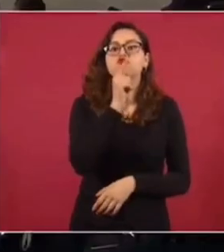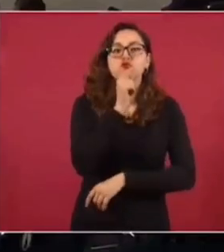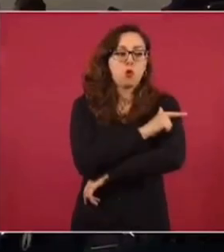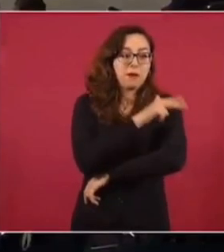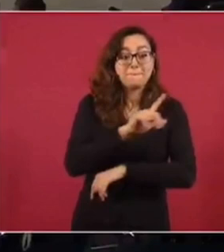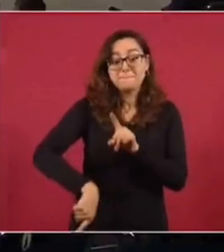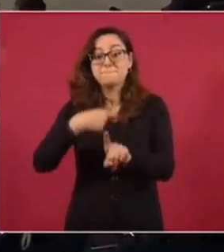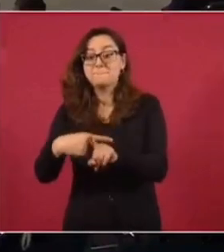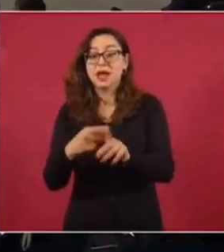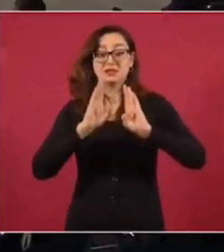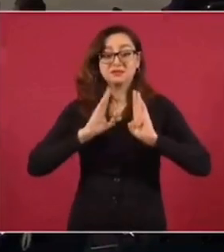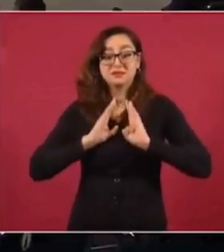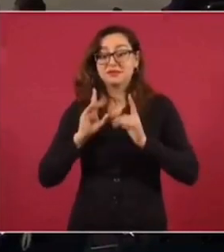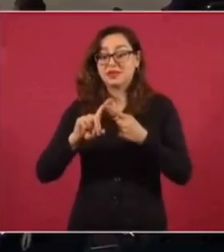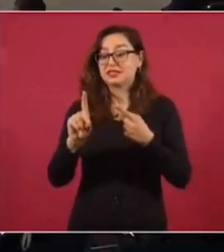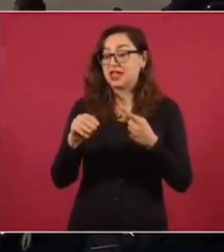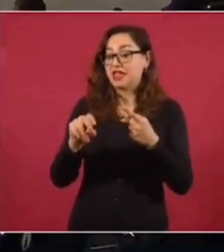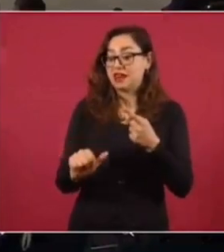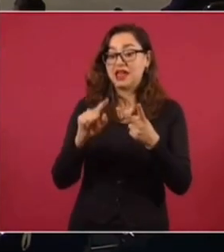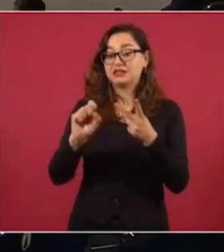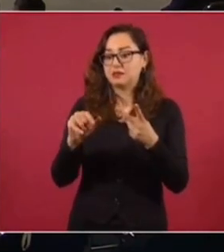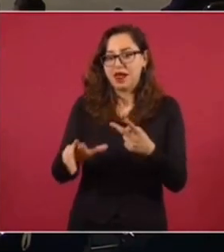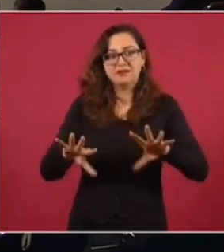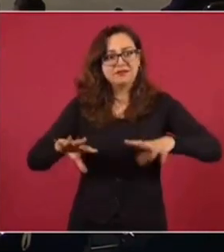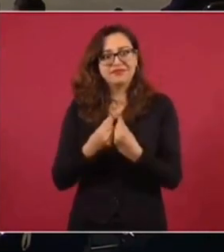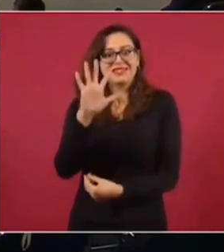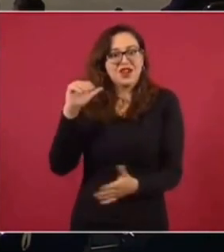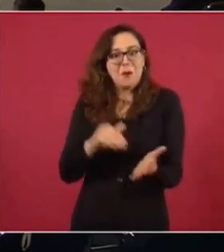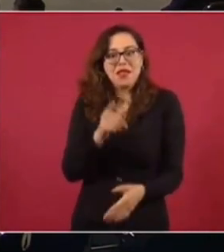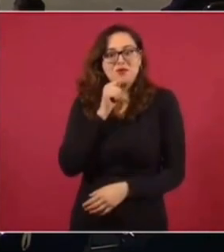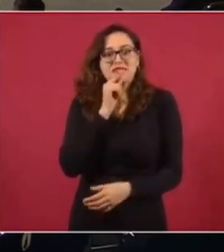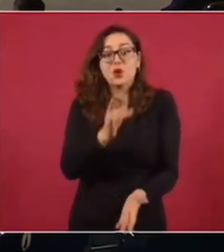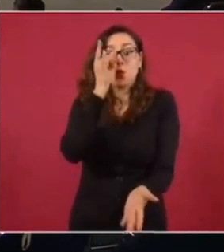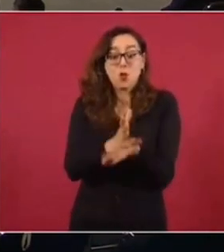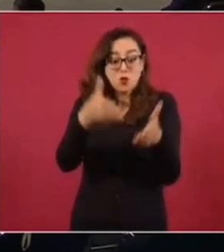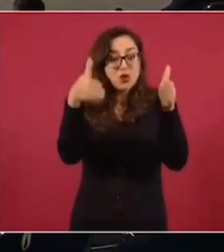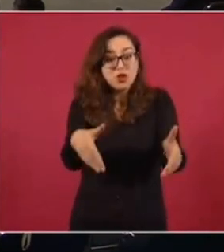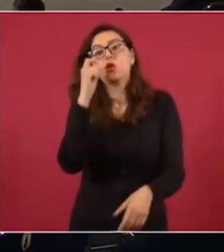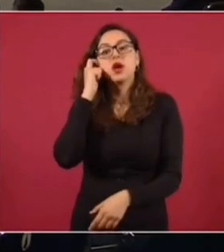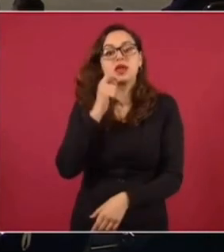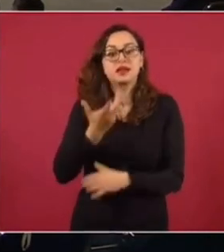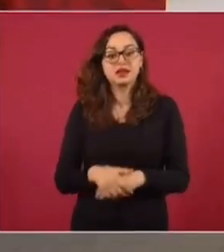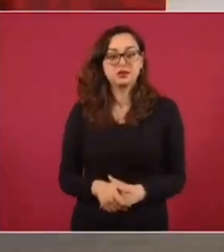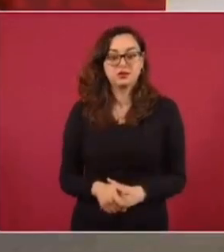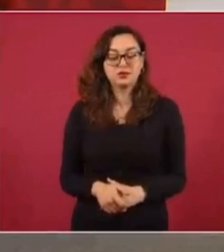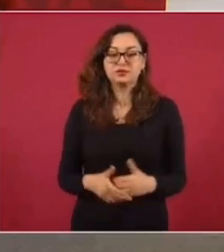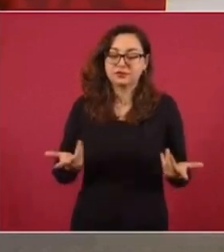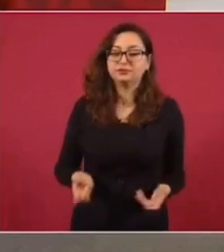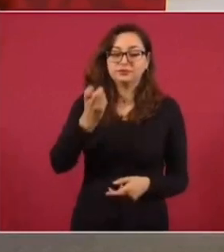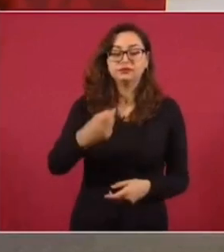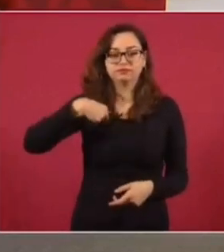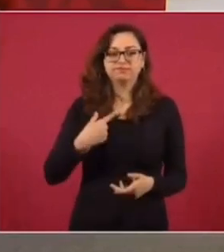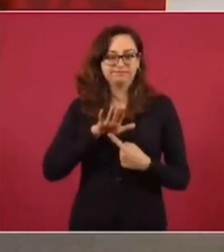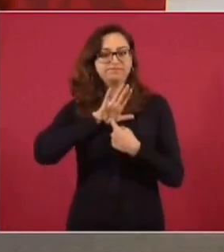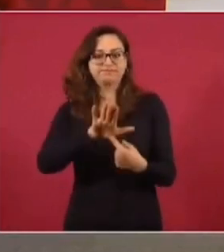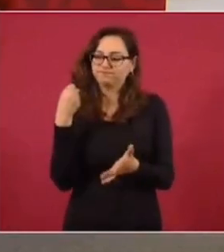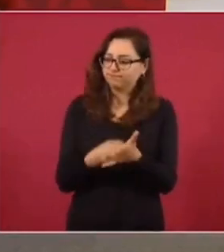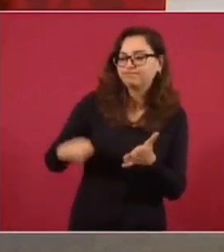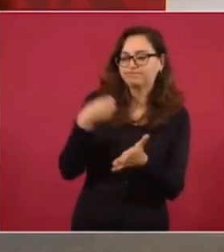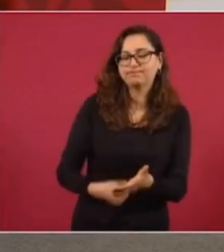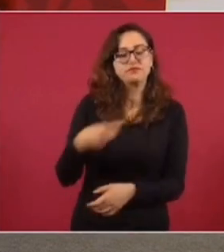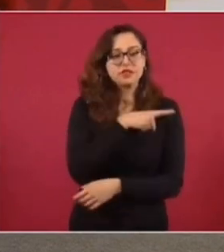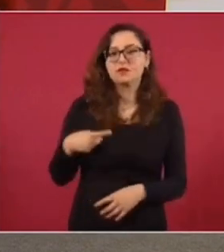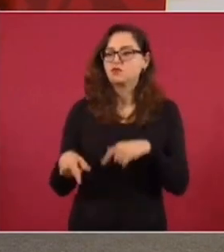voy a dejar de estar planteando de que la Guardia Nacional debe consolidarse y además sé